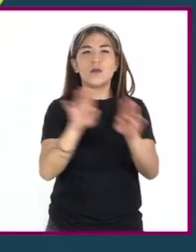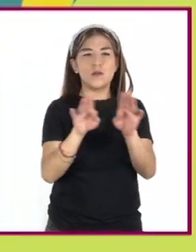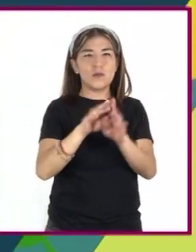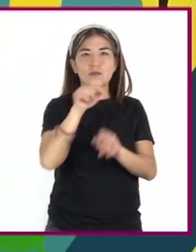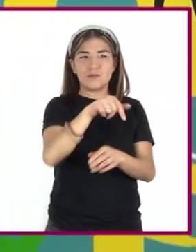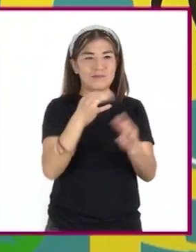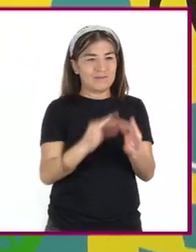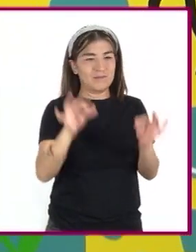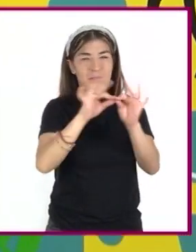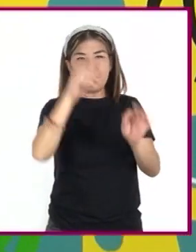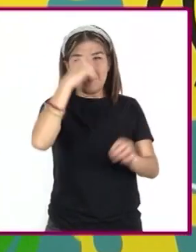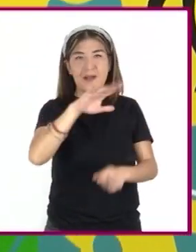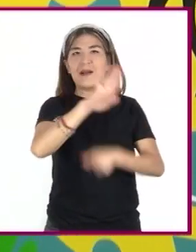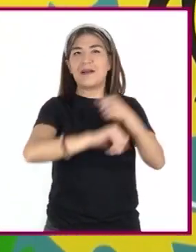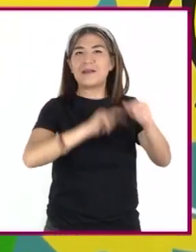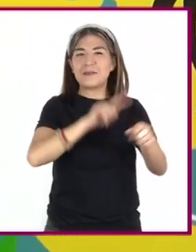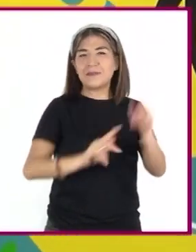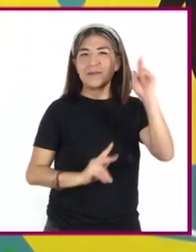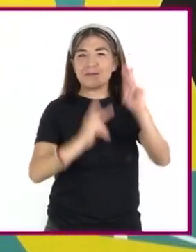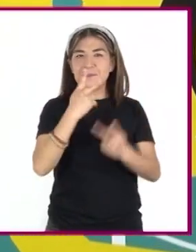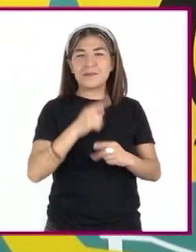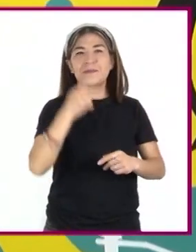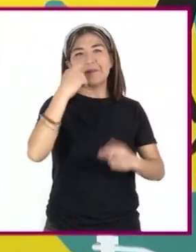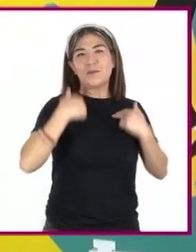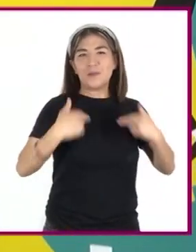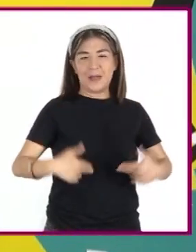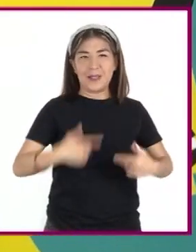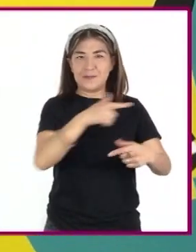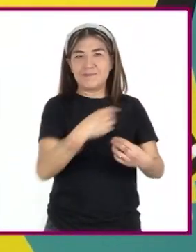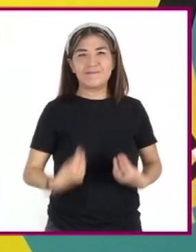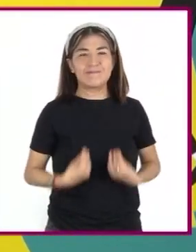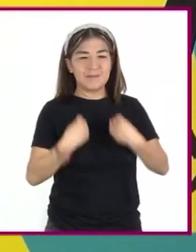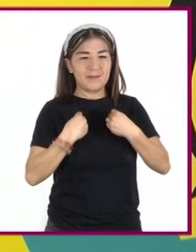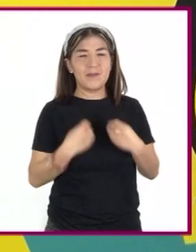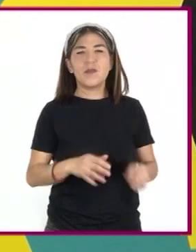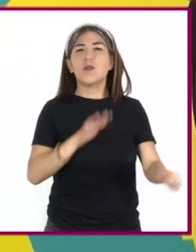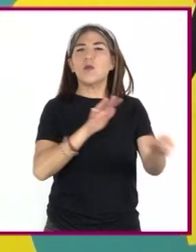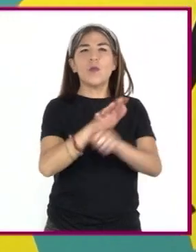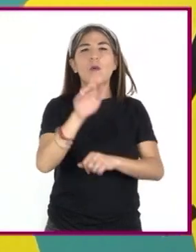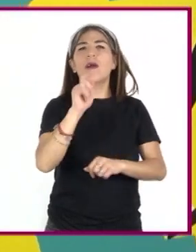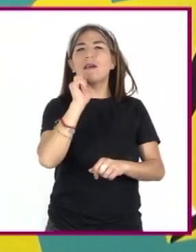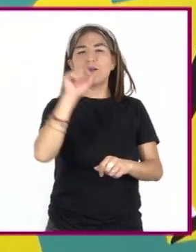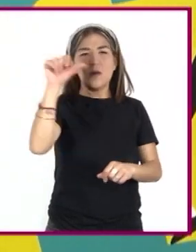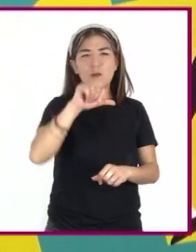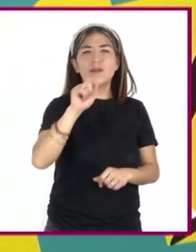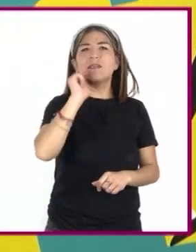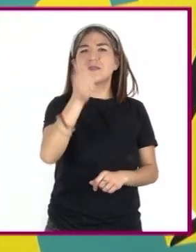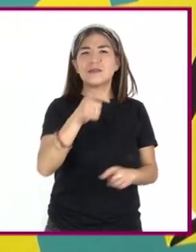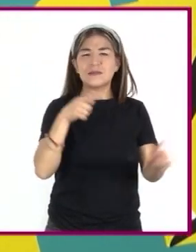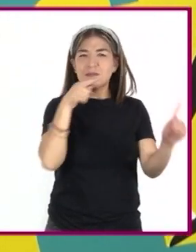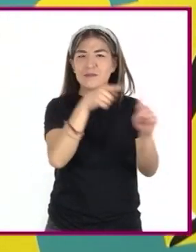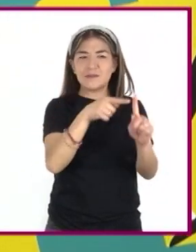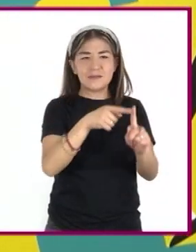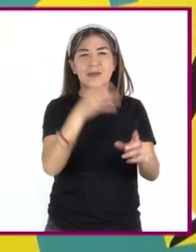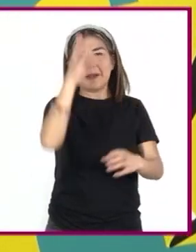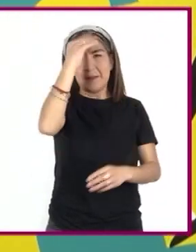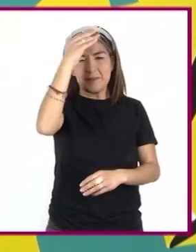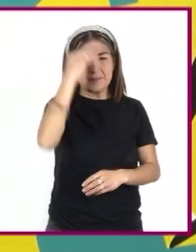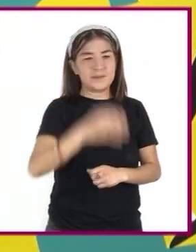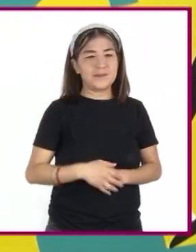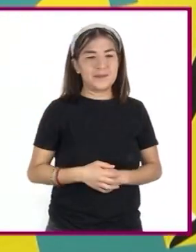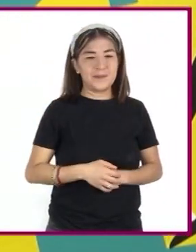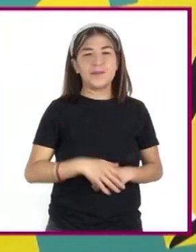vivos. Y nos enfocaremos en el propósito, identificar que todos los seres vivos estamos constituidos